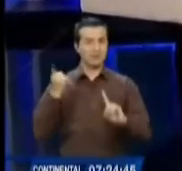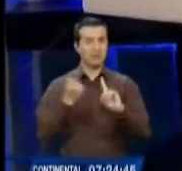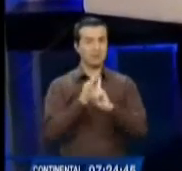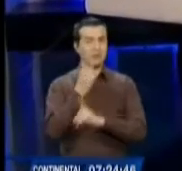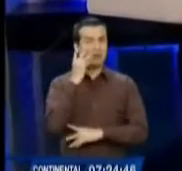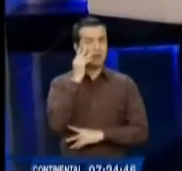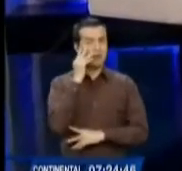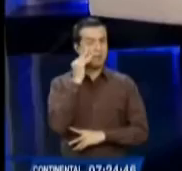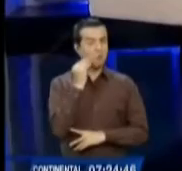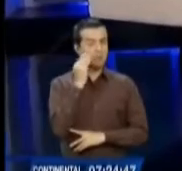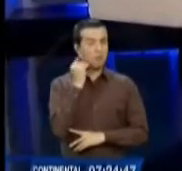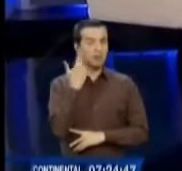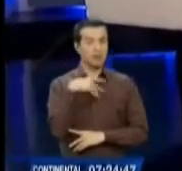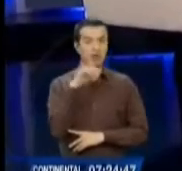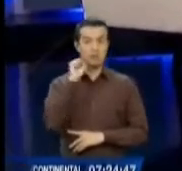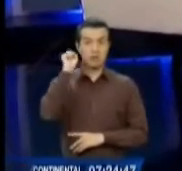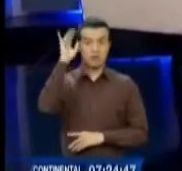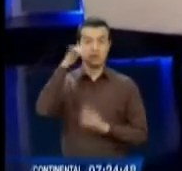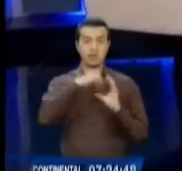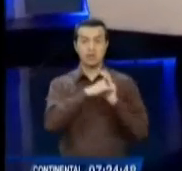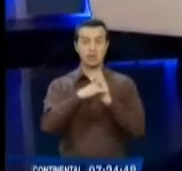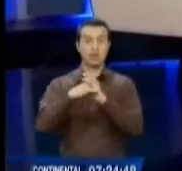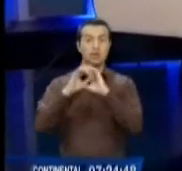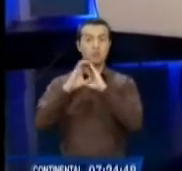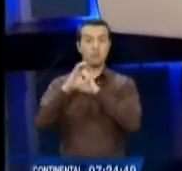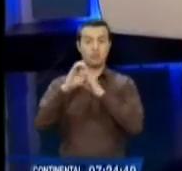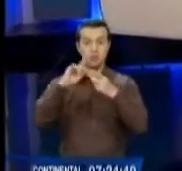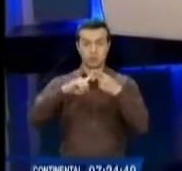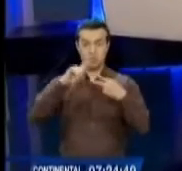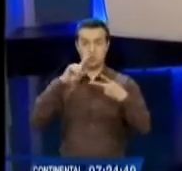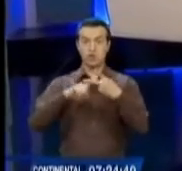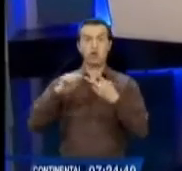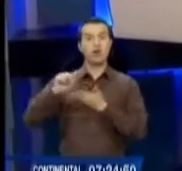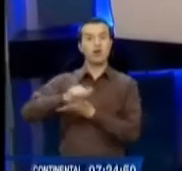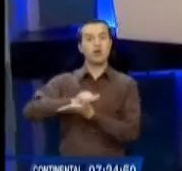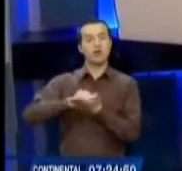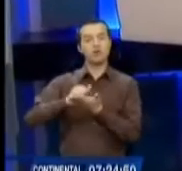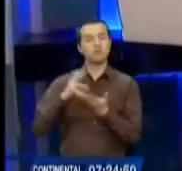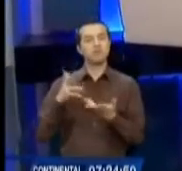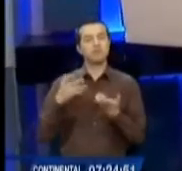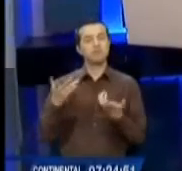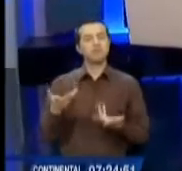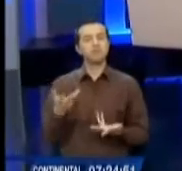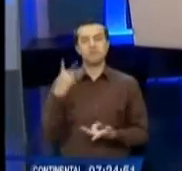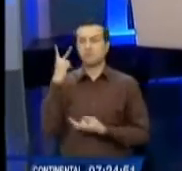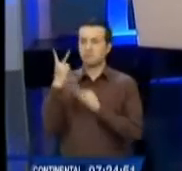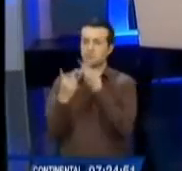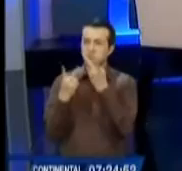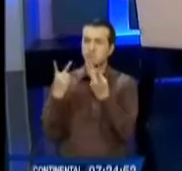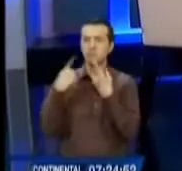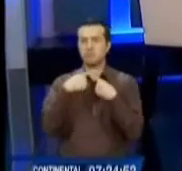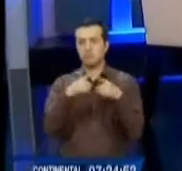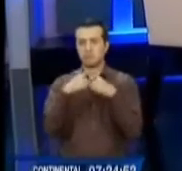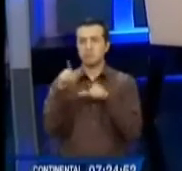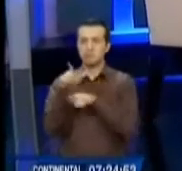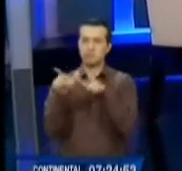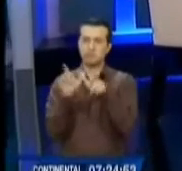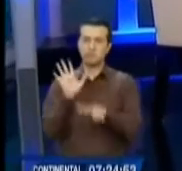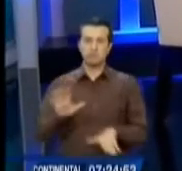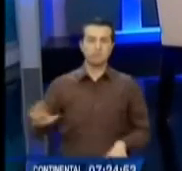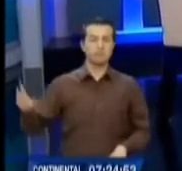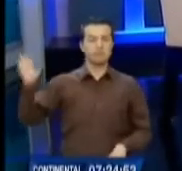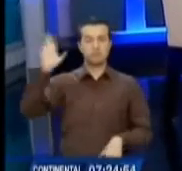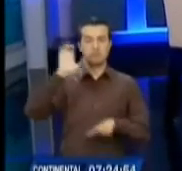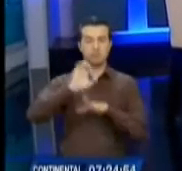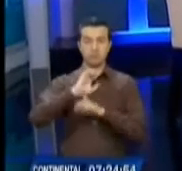el primer experimento allá. Salió la película Santa Elena en bus. Ahora el Azuay, un poco la idea es visitar diferentes lugares del país.